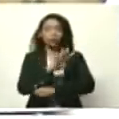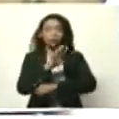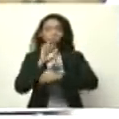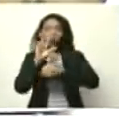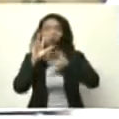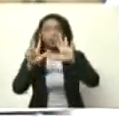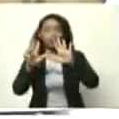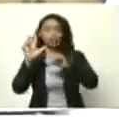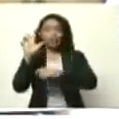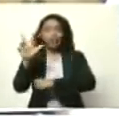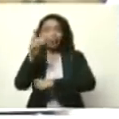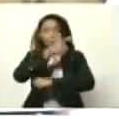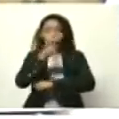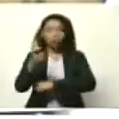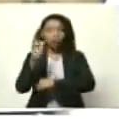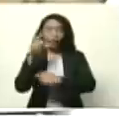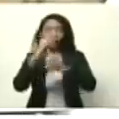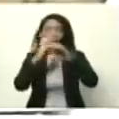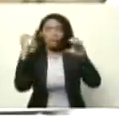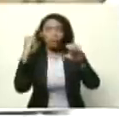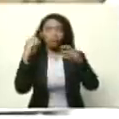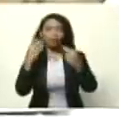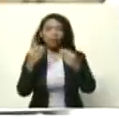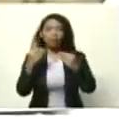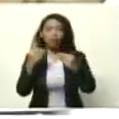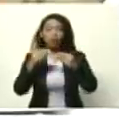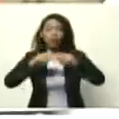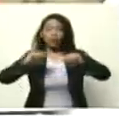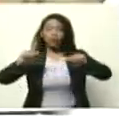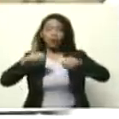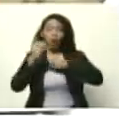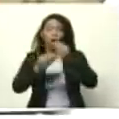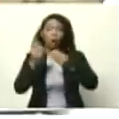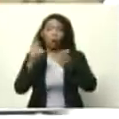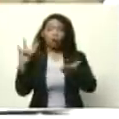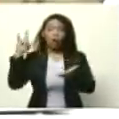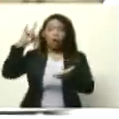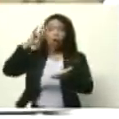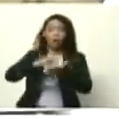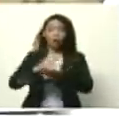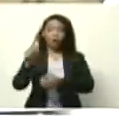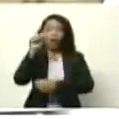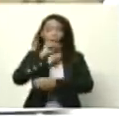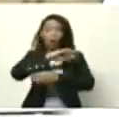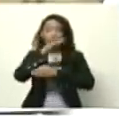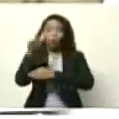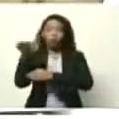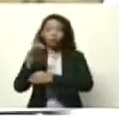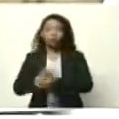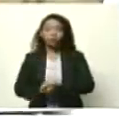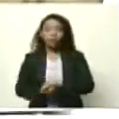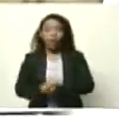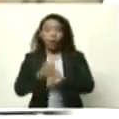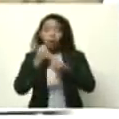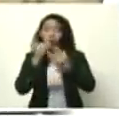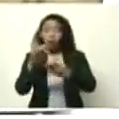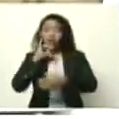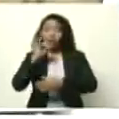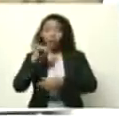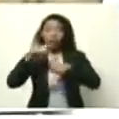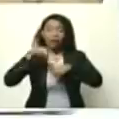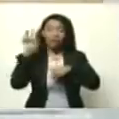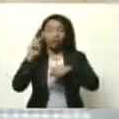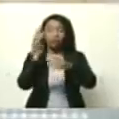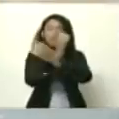8.970.483 usuarios del transporte, tanto terrestre como aéreo y acuático. Son buenas noticias para Venezuela.